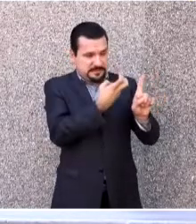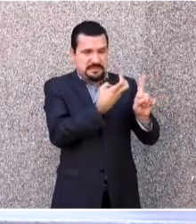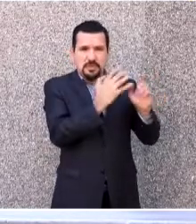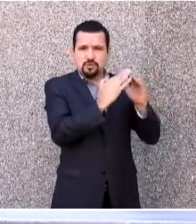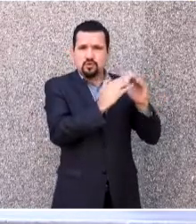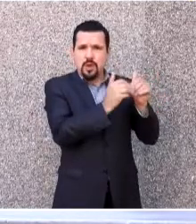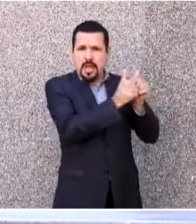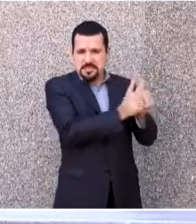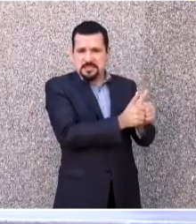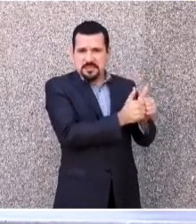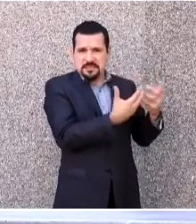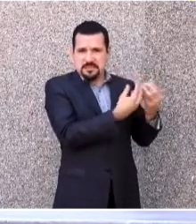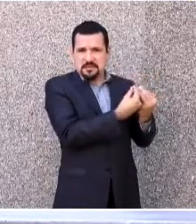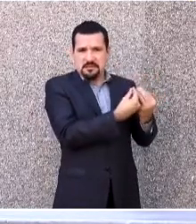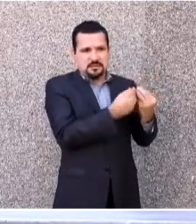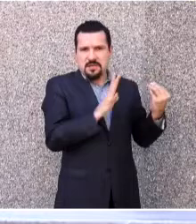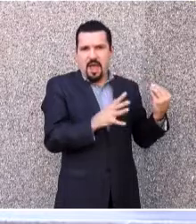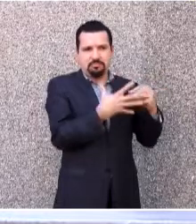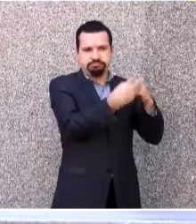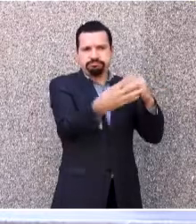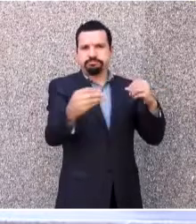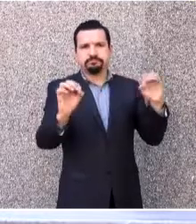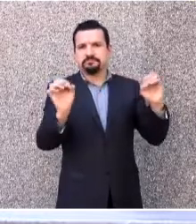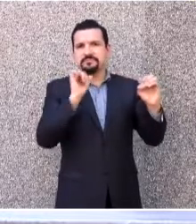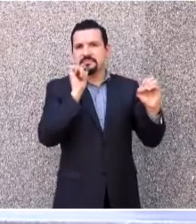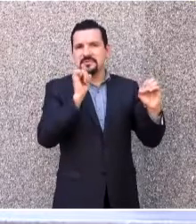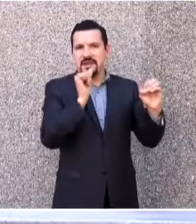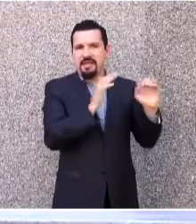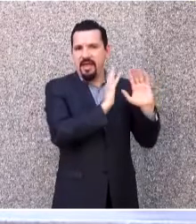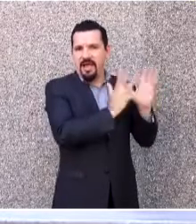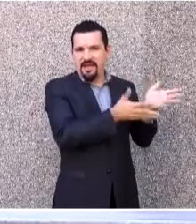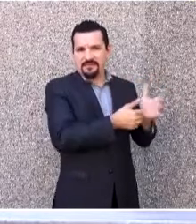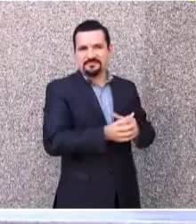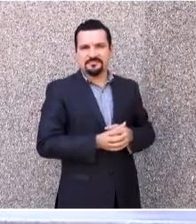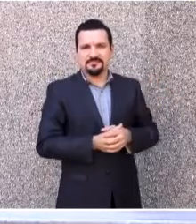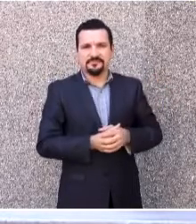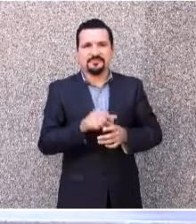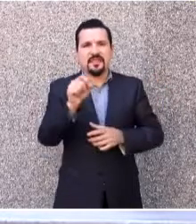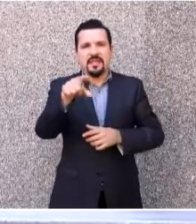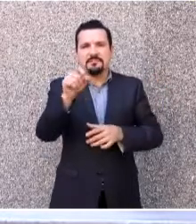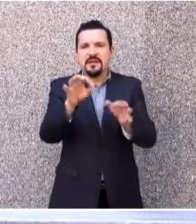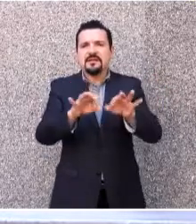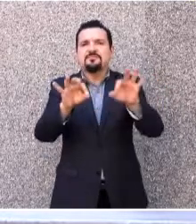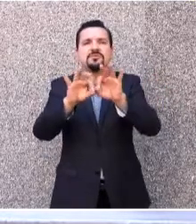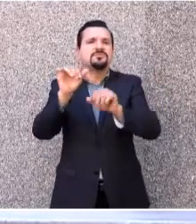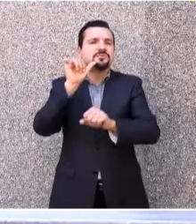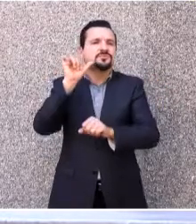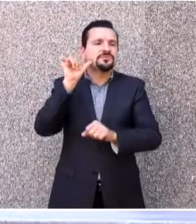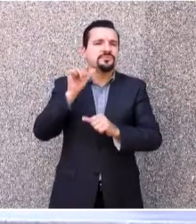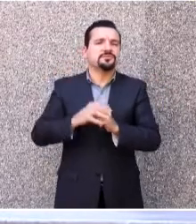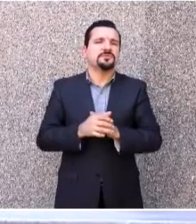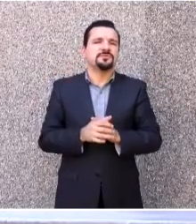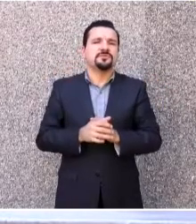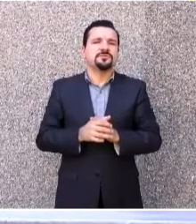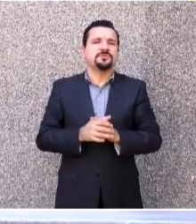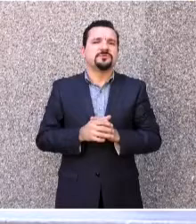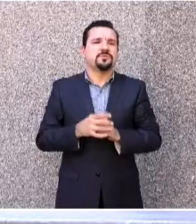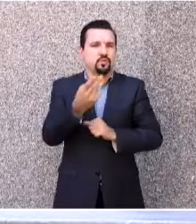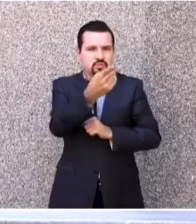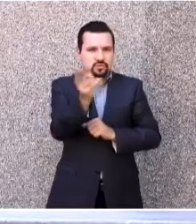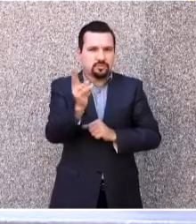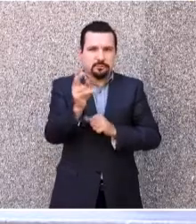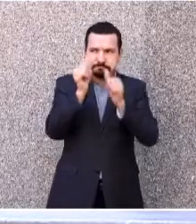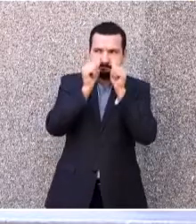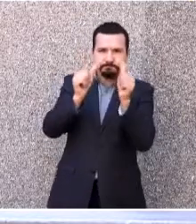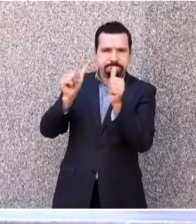permanece en su domicilio, se corta la cadena de transmisión. Es importante, ayer ustedes